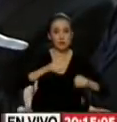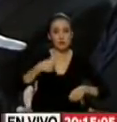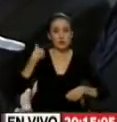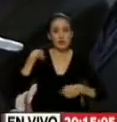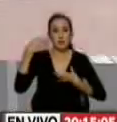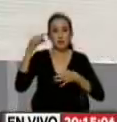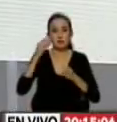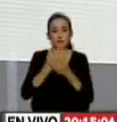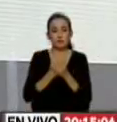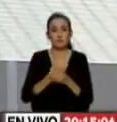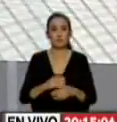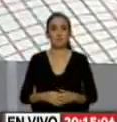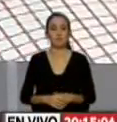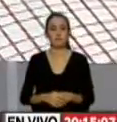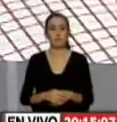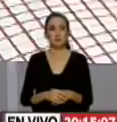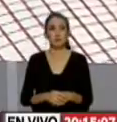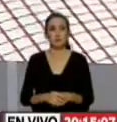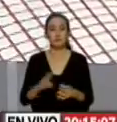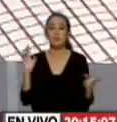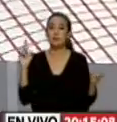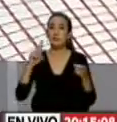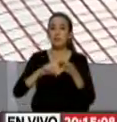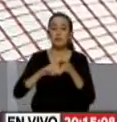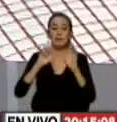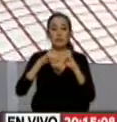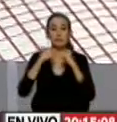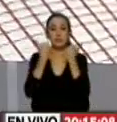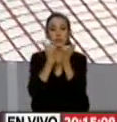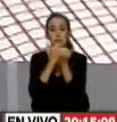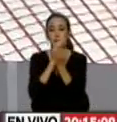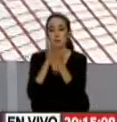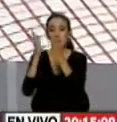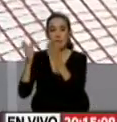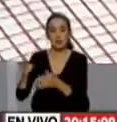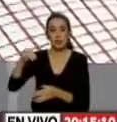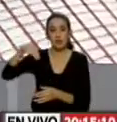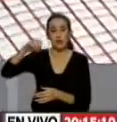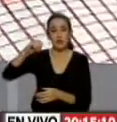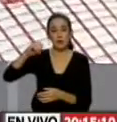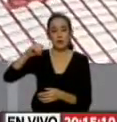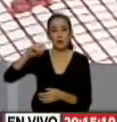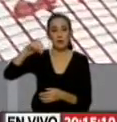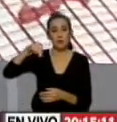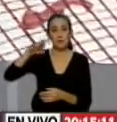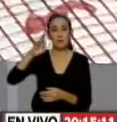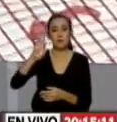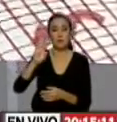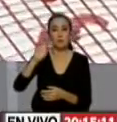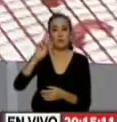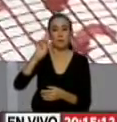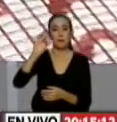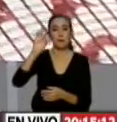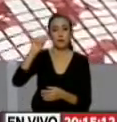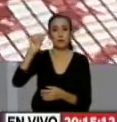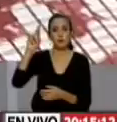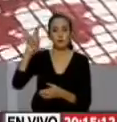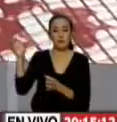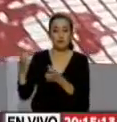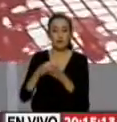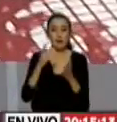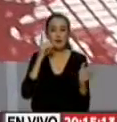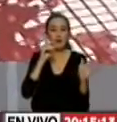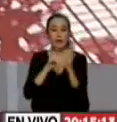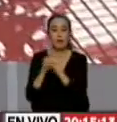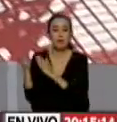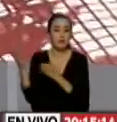Telediario. Y el ex asambleísta César Montúfar acudió a la fiscalía para rendir su versión sobre la denuncia en contra del expresidente Rafael